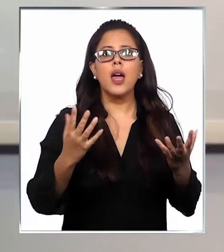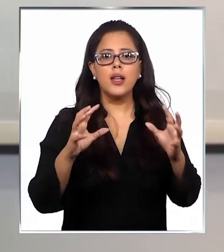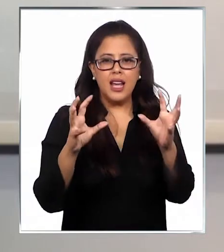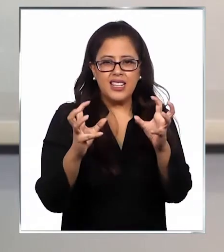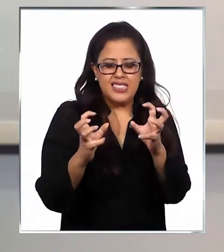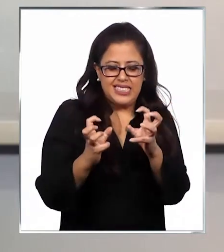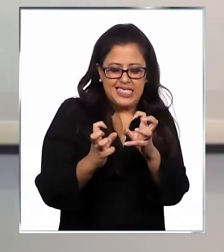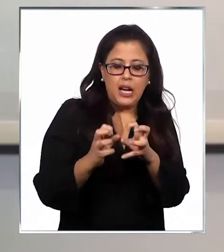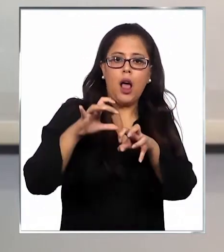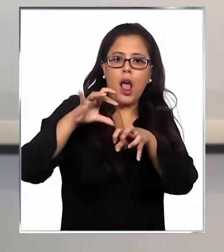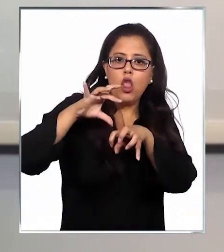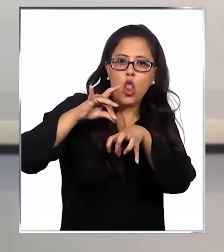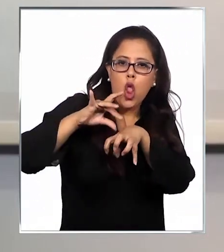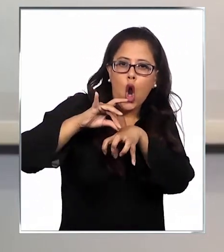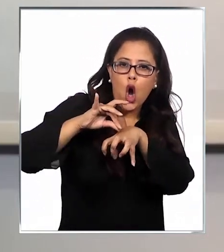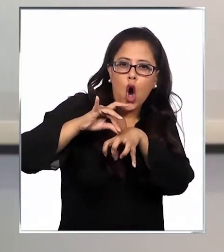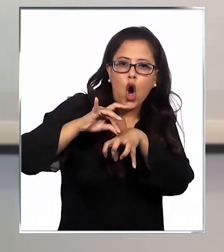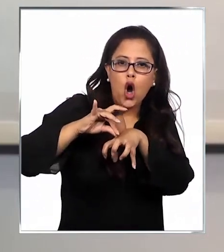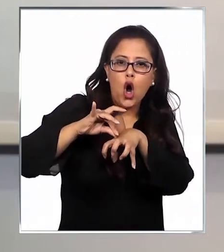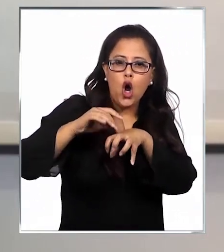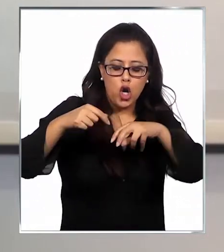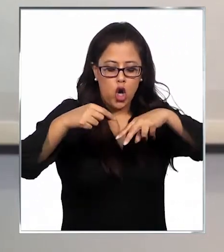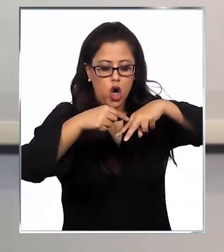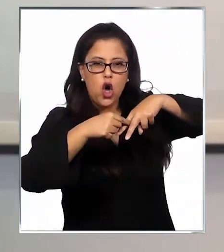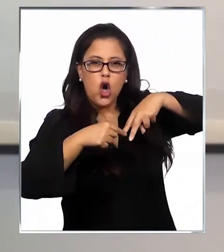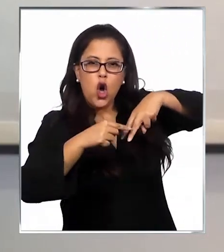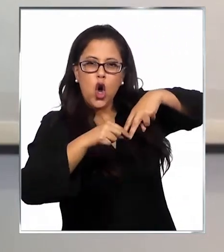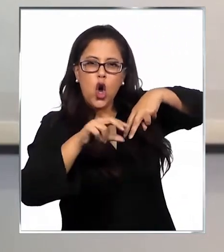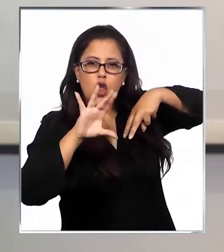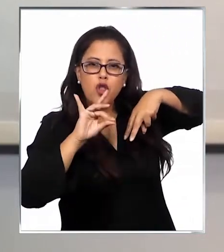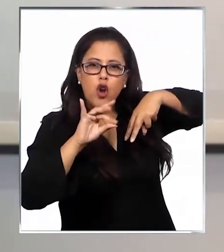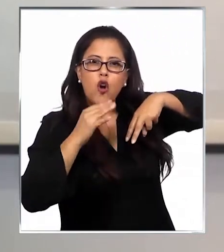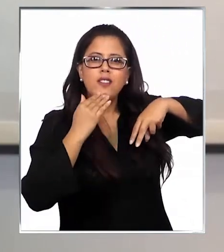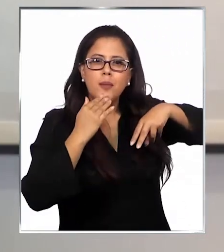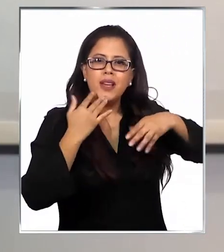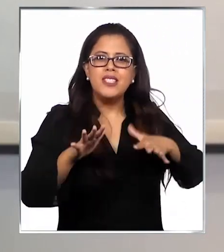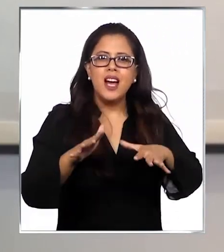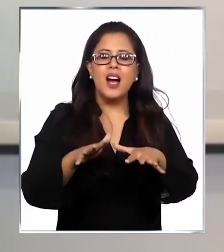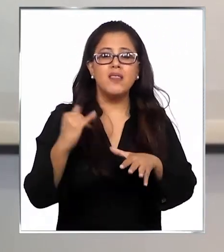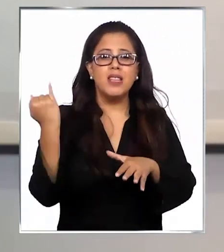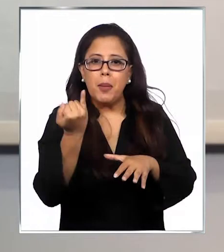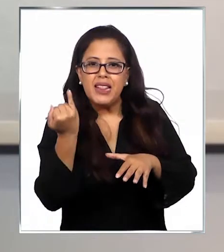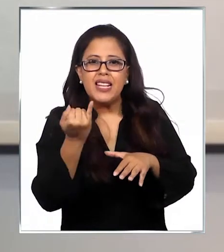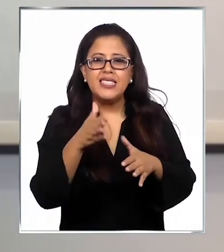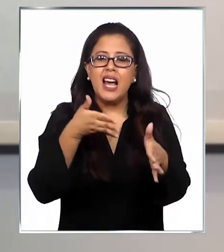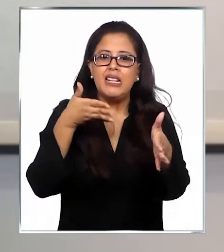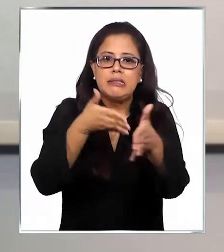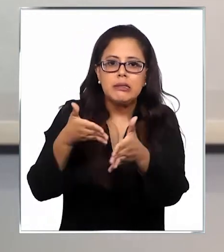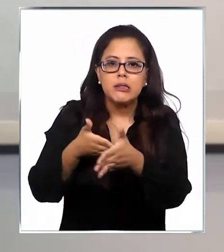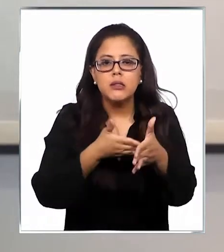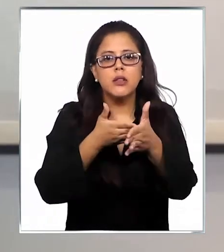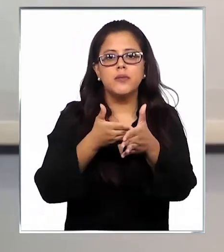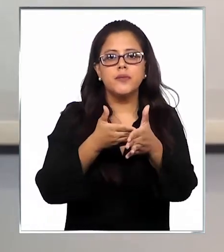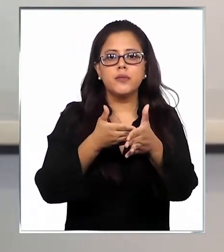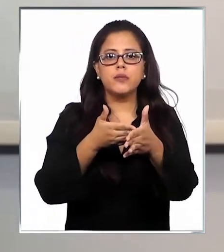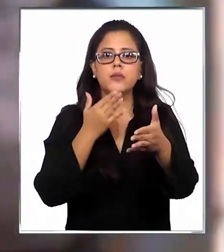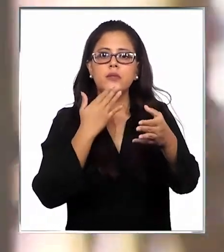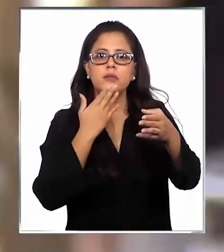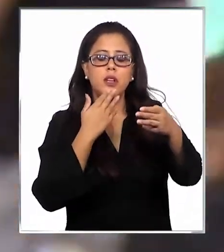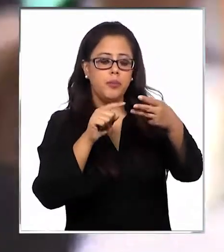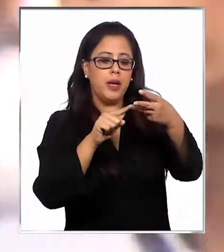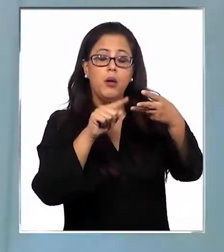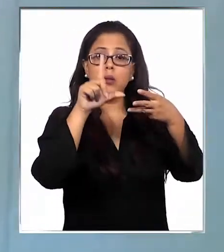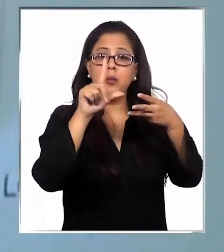artrosis, que generan mucho dolor y a partir de eso una limitación en lo que es el nivel de independencia de las personas. Después, en un porcentaje